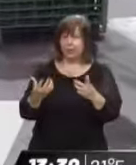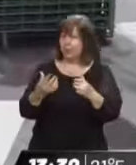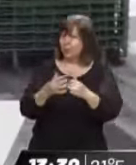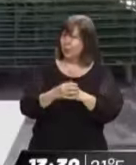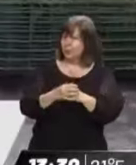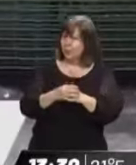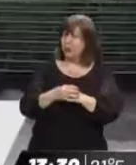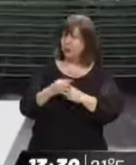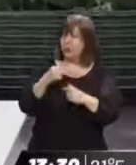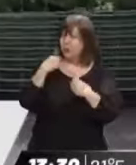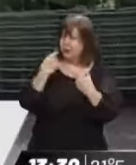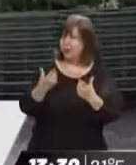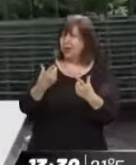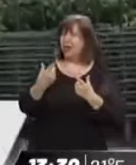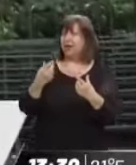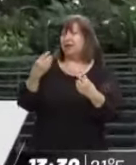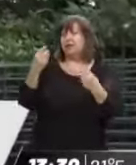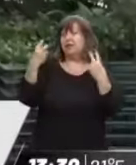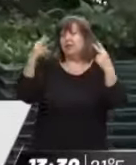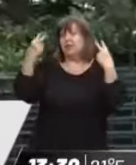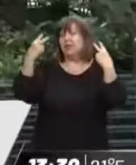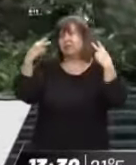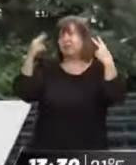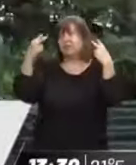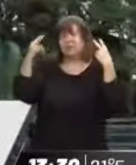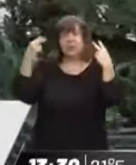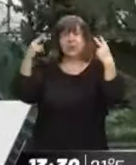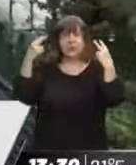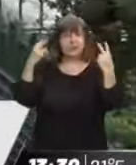pero que también pueden ofrecer eso, ¿no? La mirada que tienen desde el exterior.